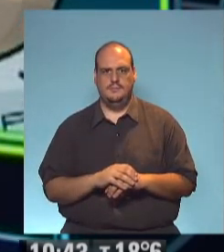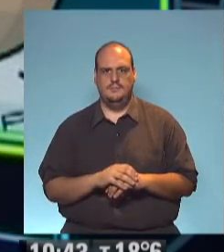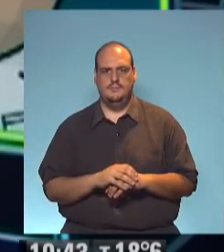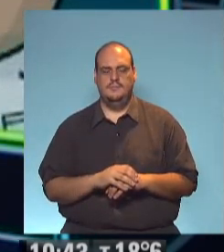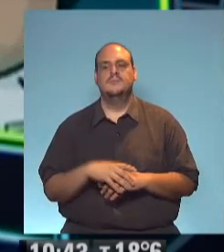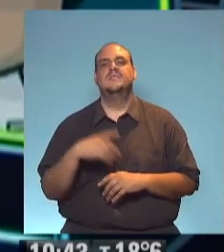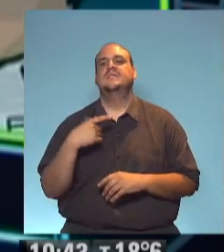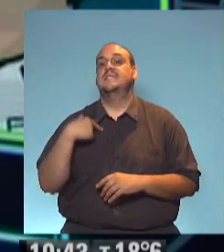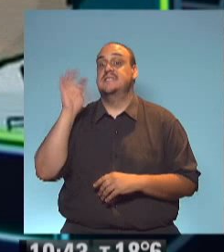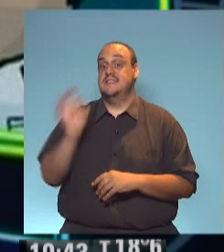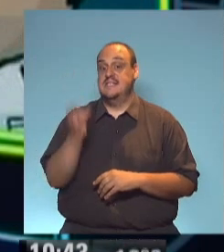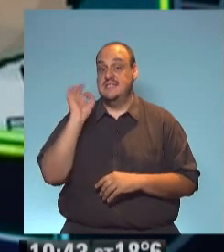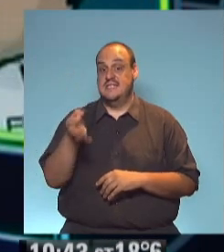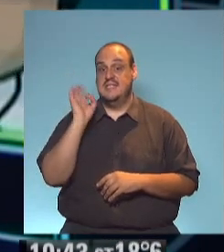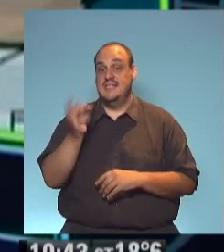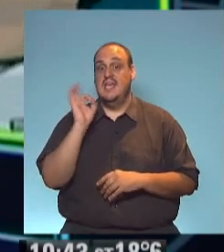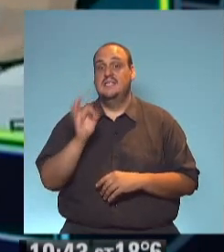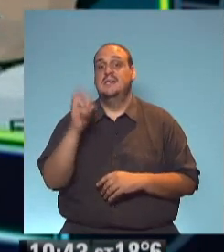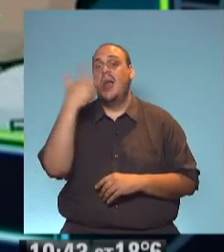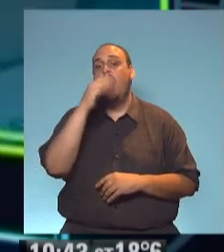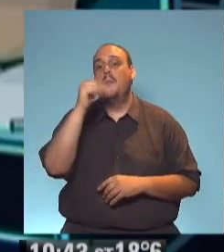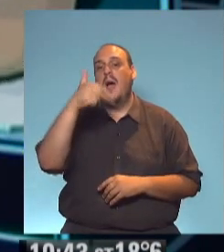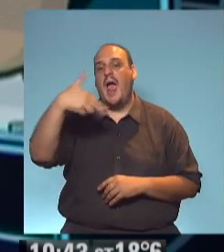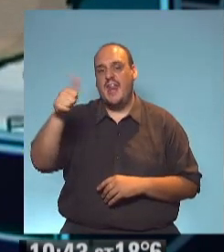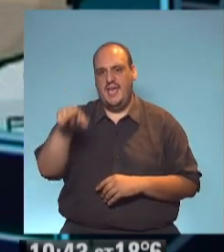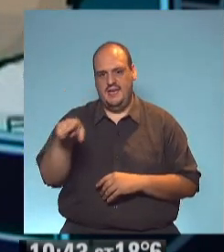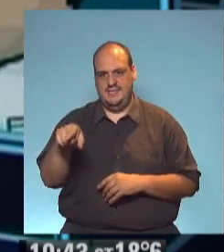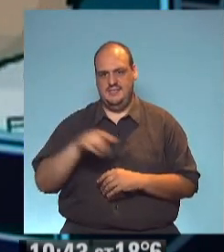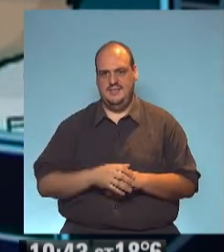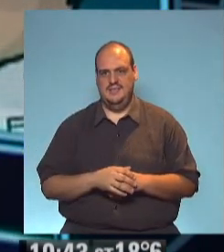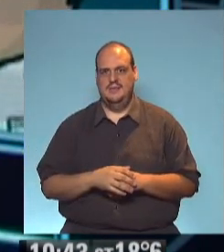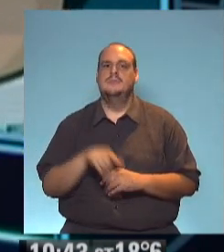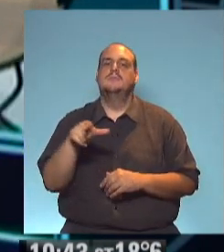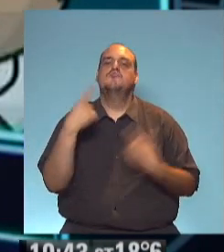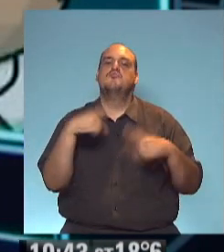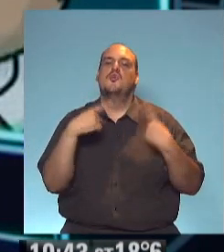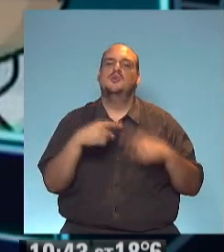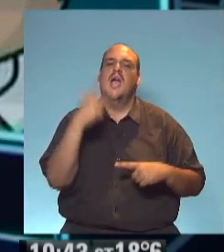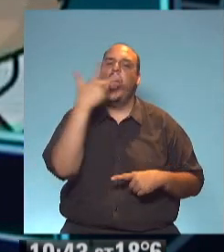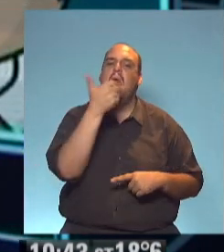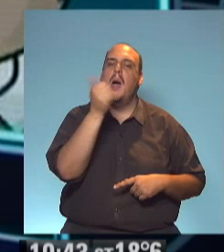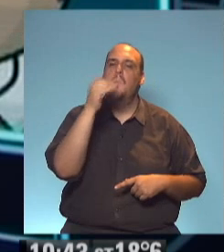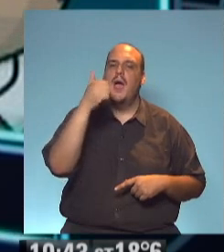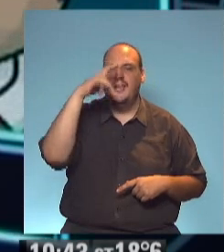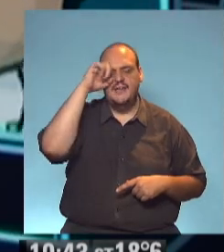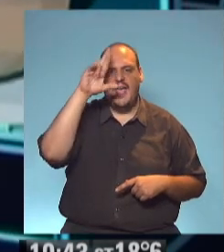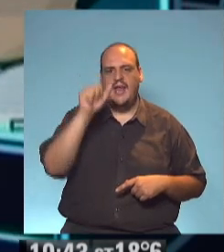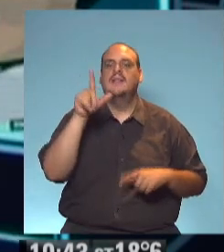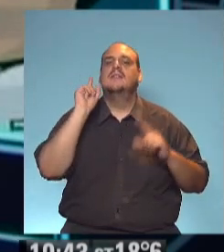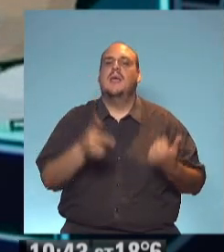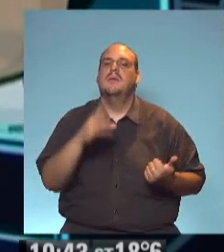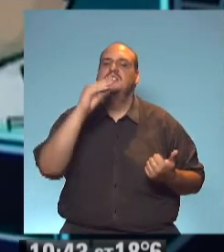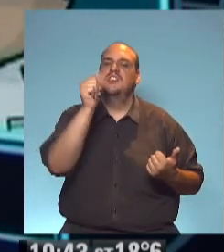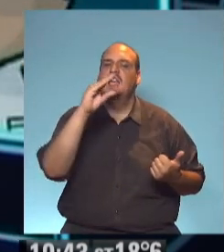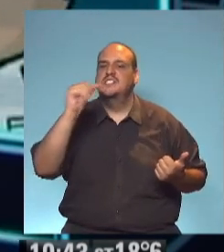¡Yo lo sé! ¡Es La Habana! ¡Correcto! Que dio nombre al género musical habanera. En Cuba también se inventó el cha-cha-cha, la